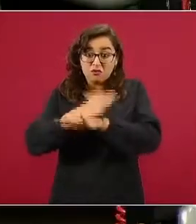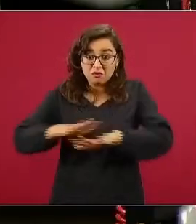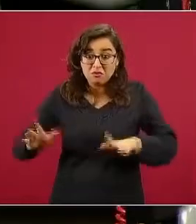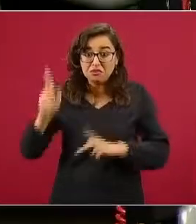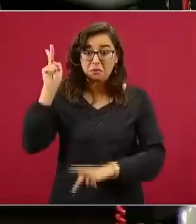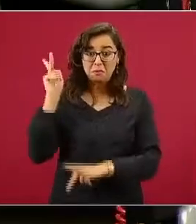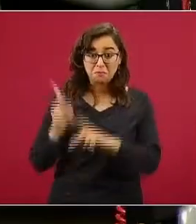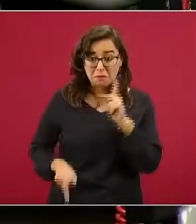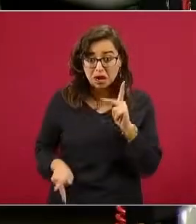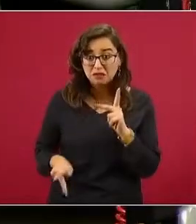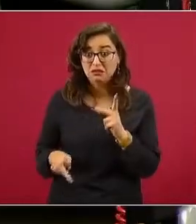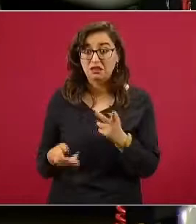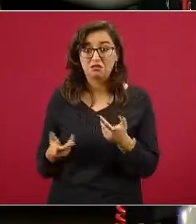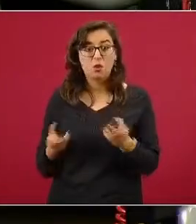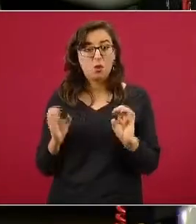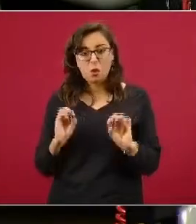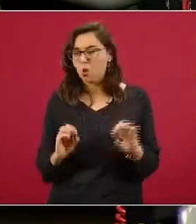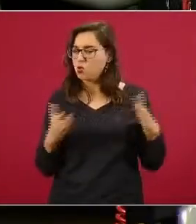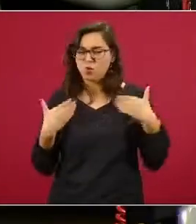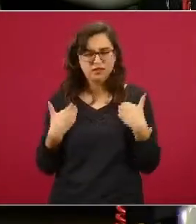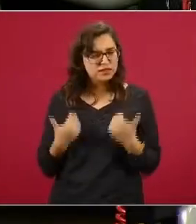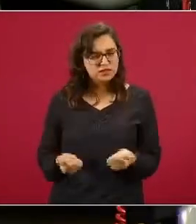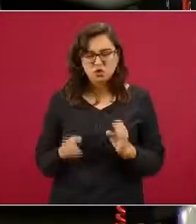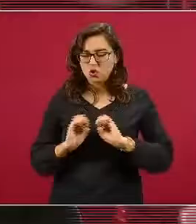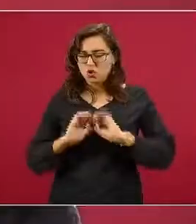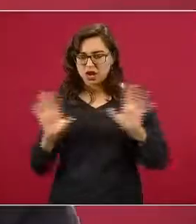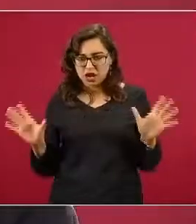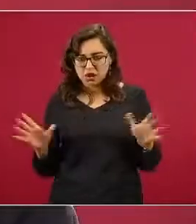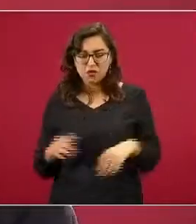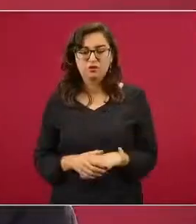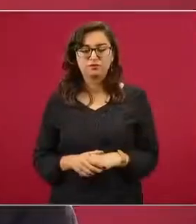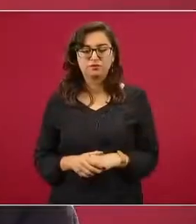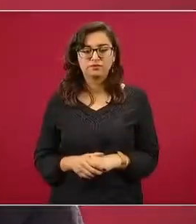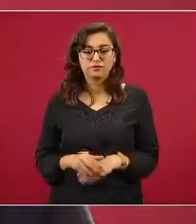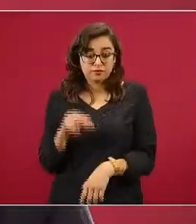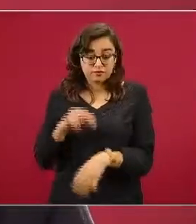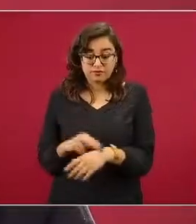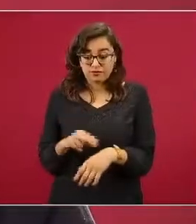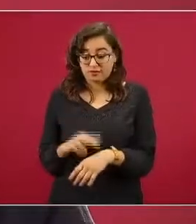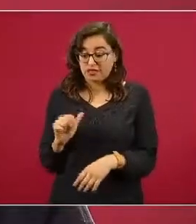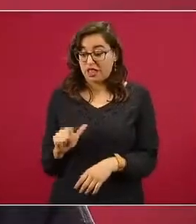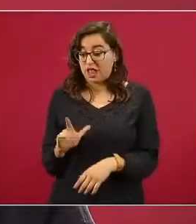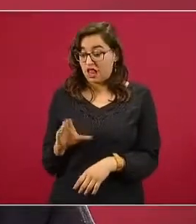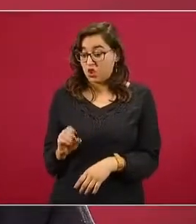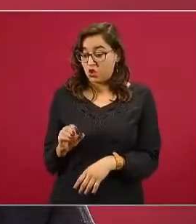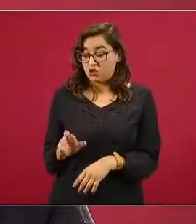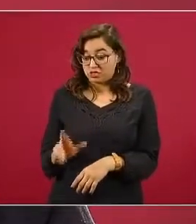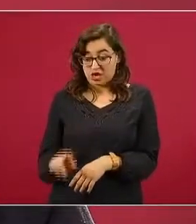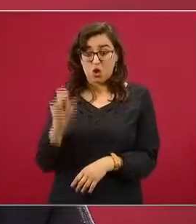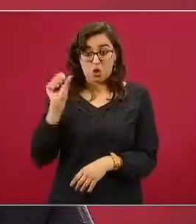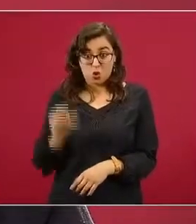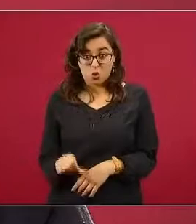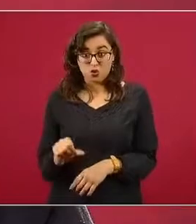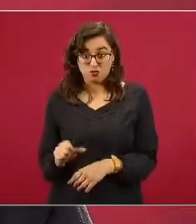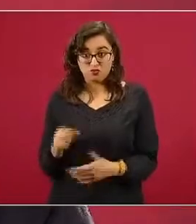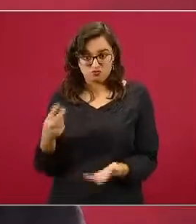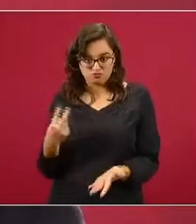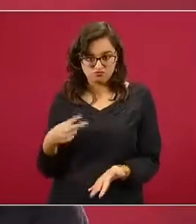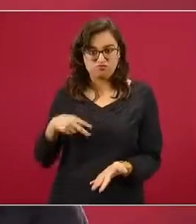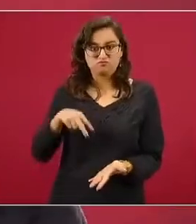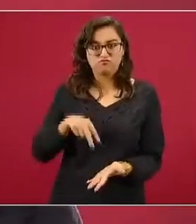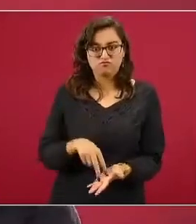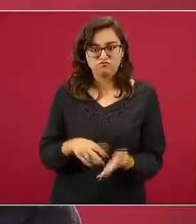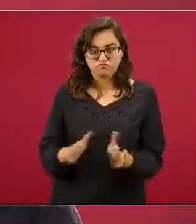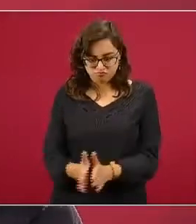o incompletamente comprendida. El doctor Alcocer, precisamente ahí ante la tribuna,